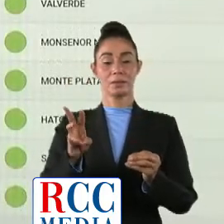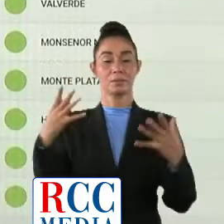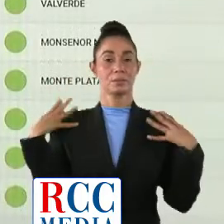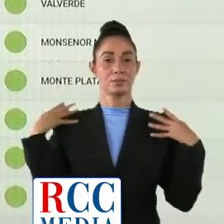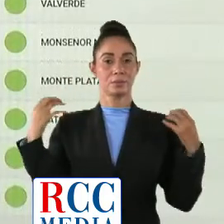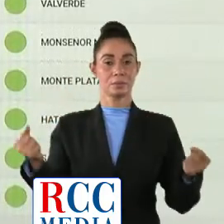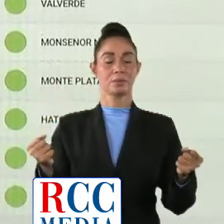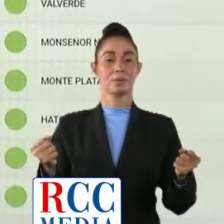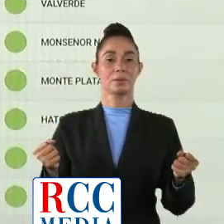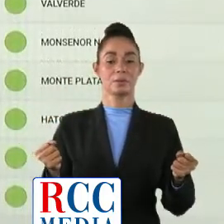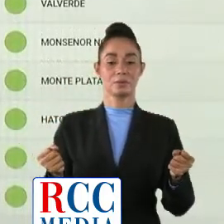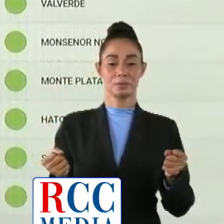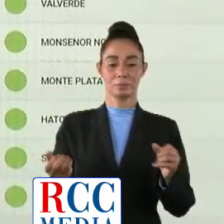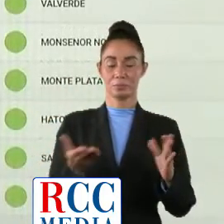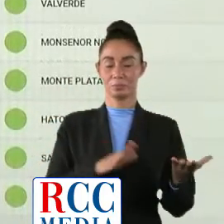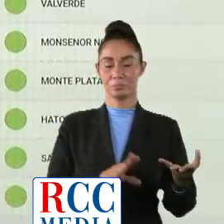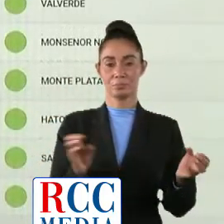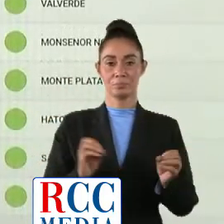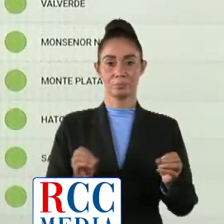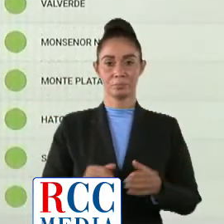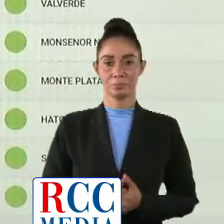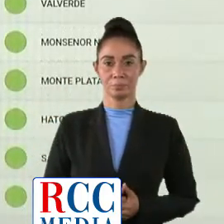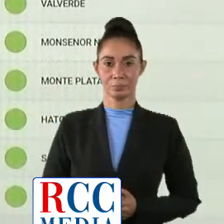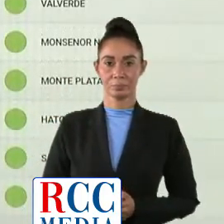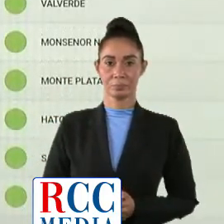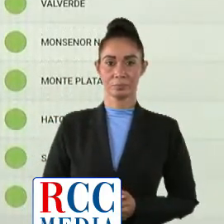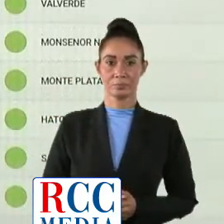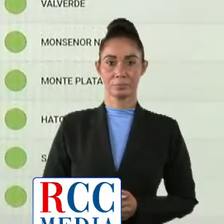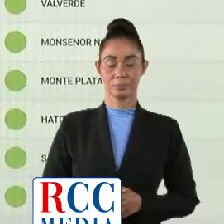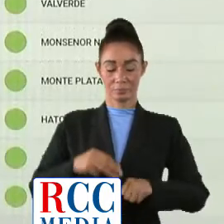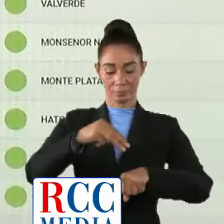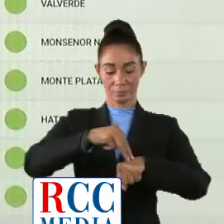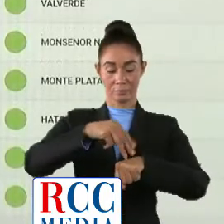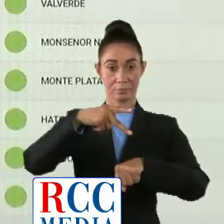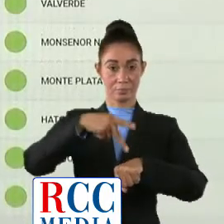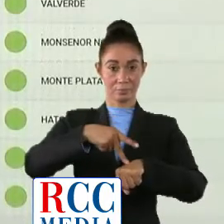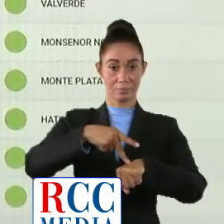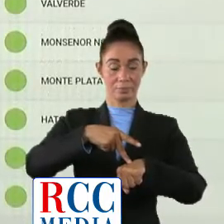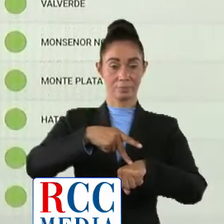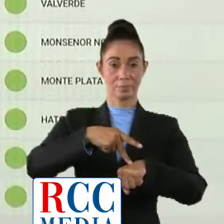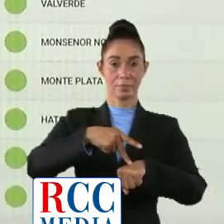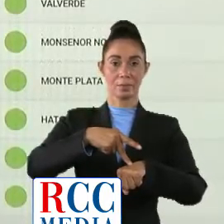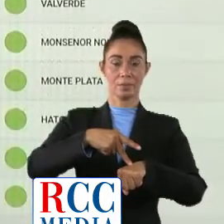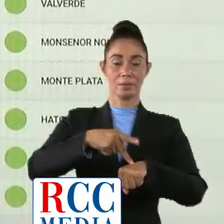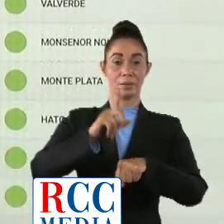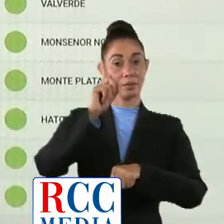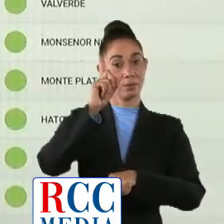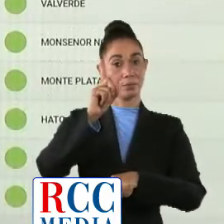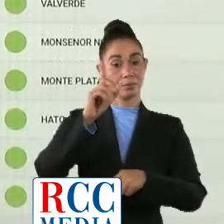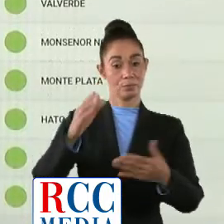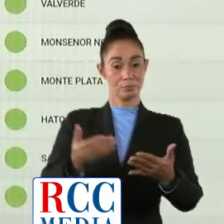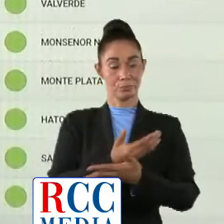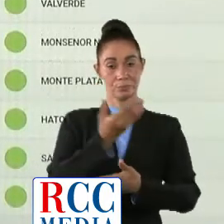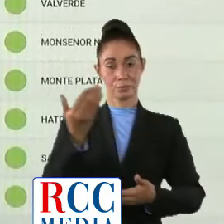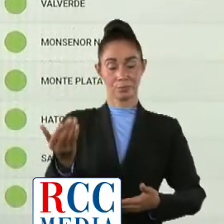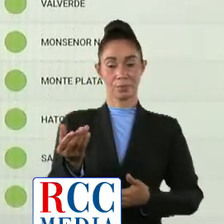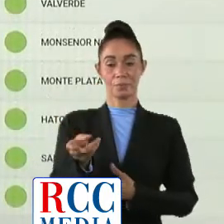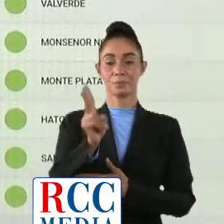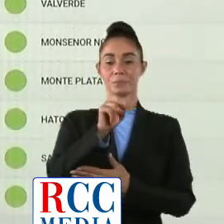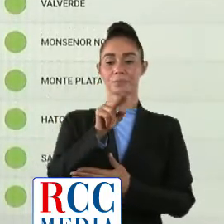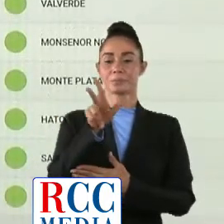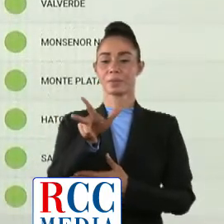recuperados, 0 fallecimientos. Monte Plata, 1 caso nuevo,